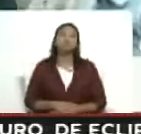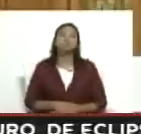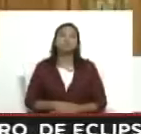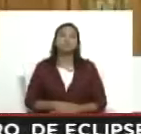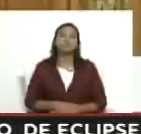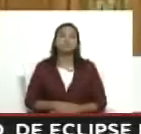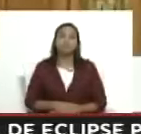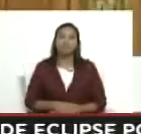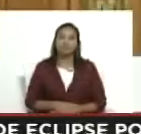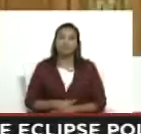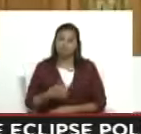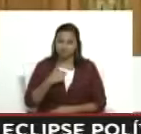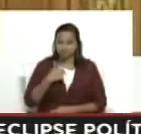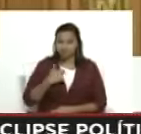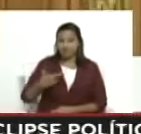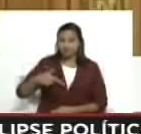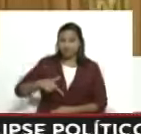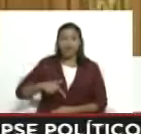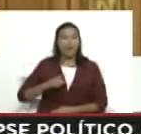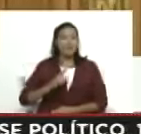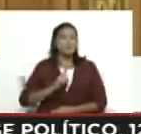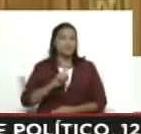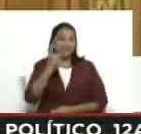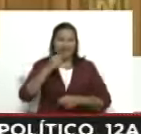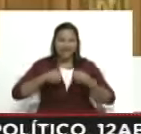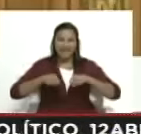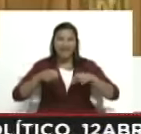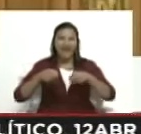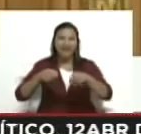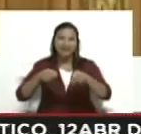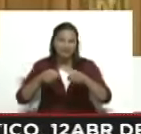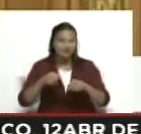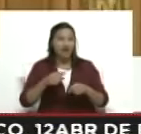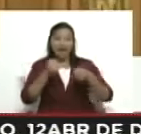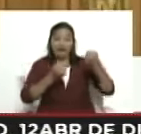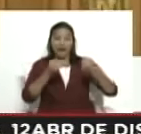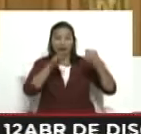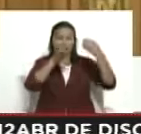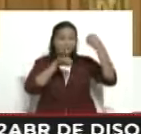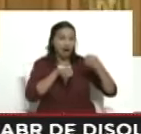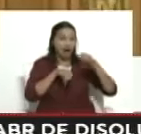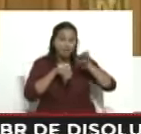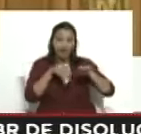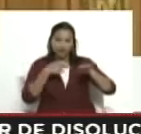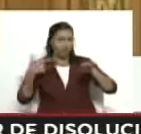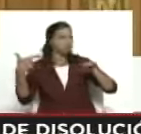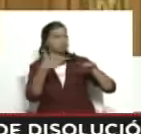Y yo llego al primer carro, vale, yo saco mi pistola y se la pongo a la persona así y le digo, bájate del carro.